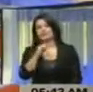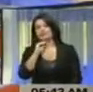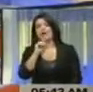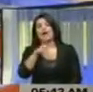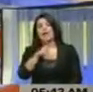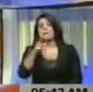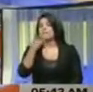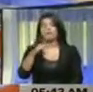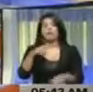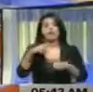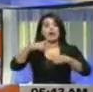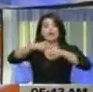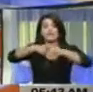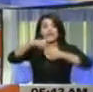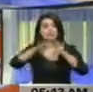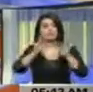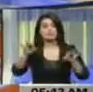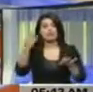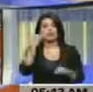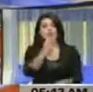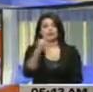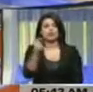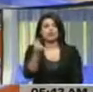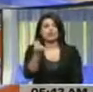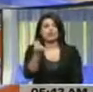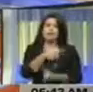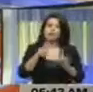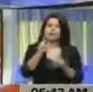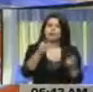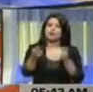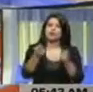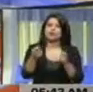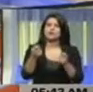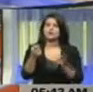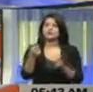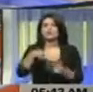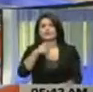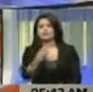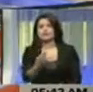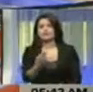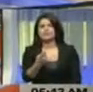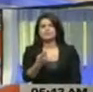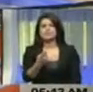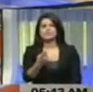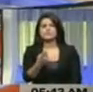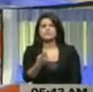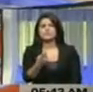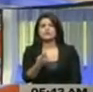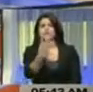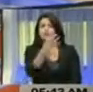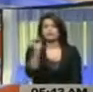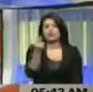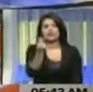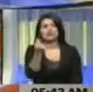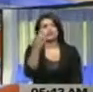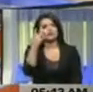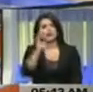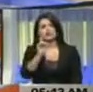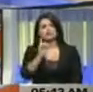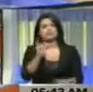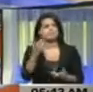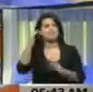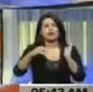puede costar por ahí 400 bolos, cuando realmente hay un tema de regulación y uno se dice cuánto, seguramente 400 bolívares ni siquiera cuesta el